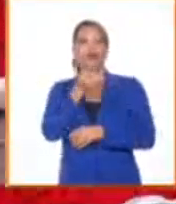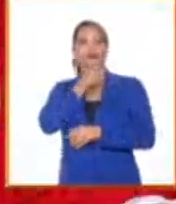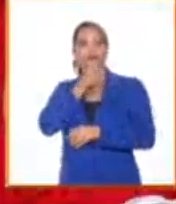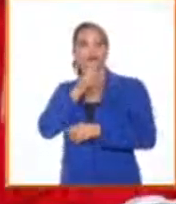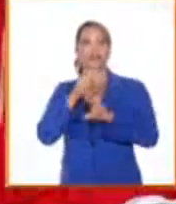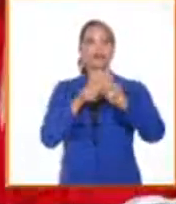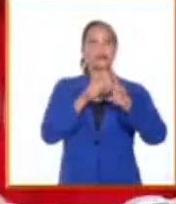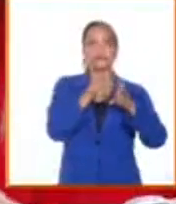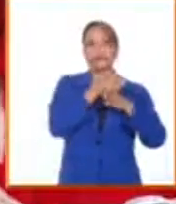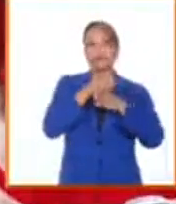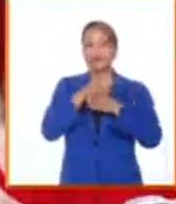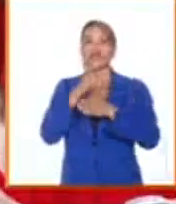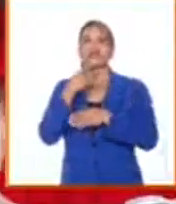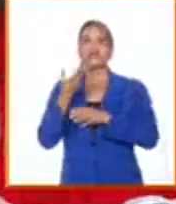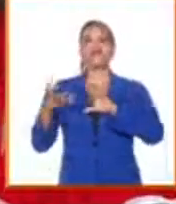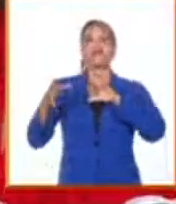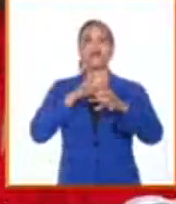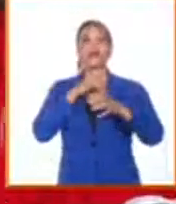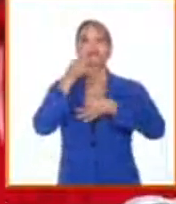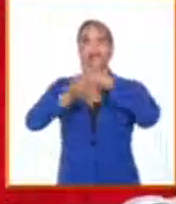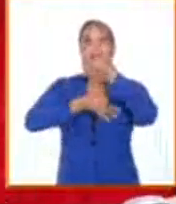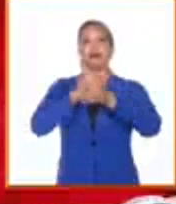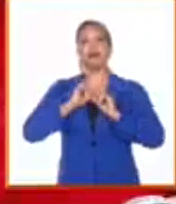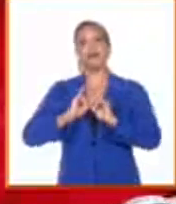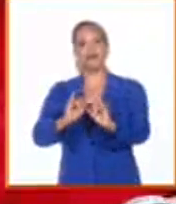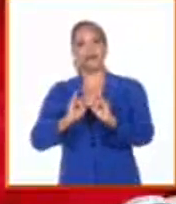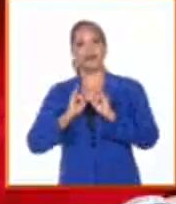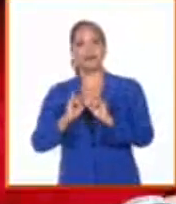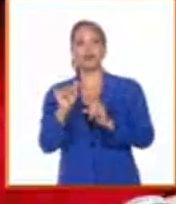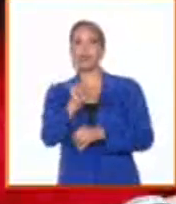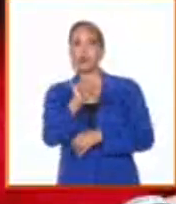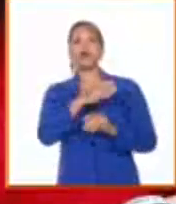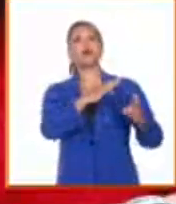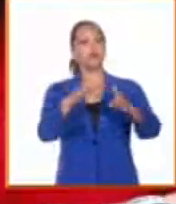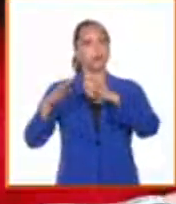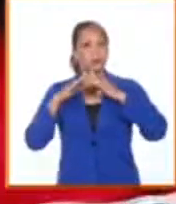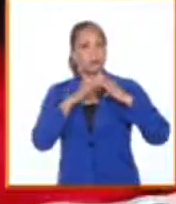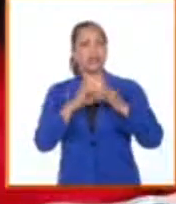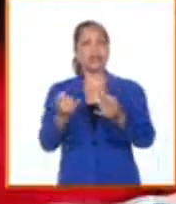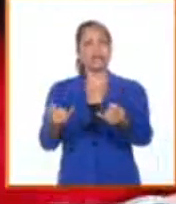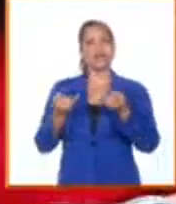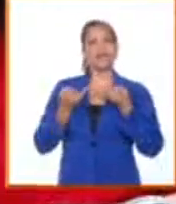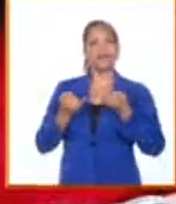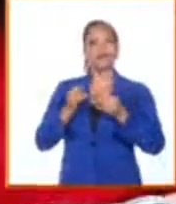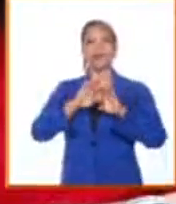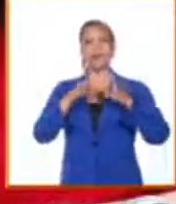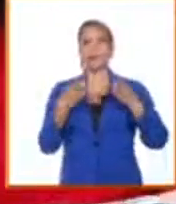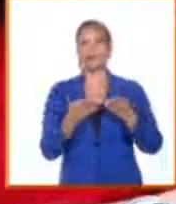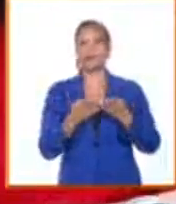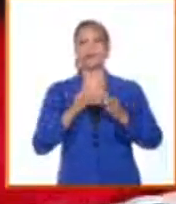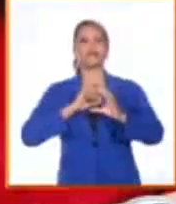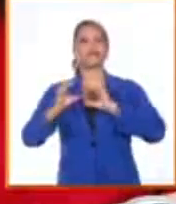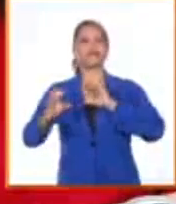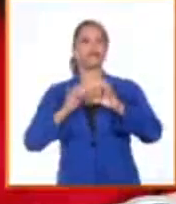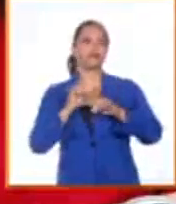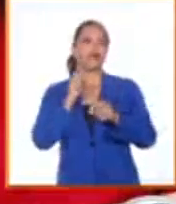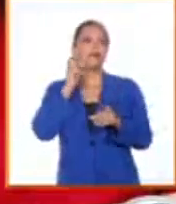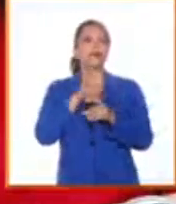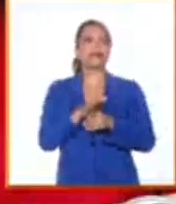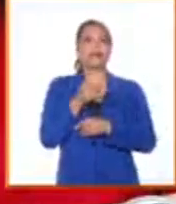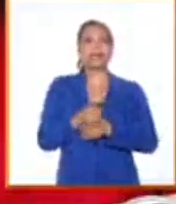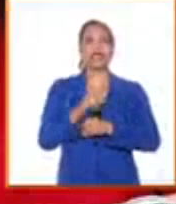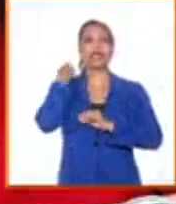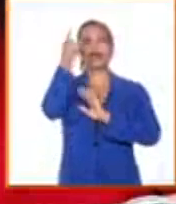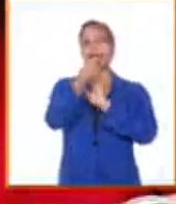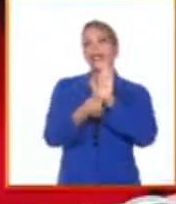técnicas, formas de expresar la información. La comunidad se informa, se gestiona la comunicación a partir de las